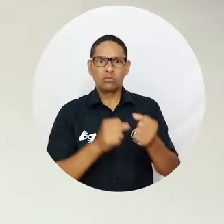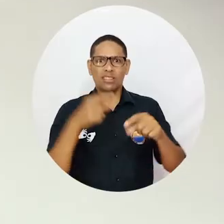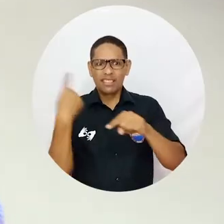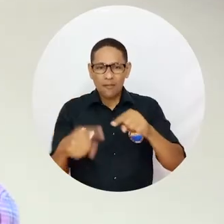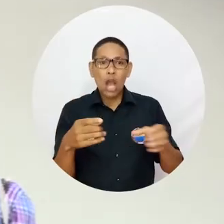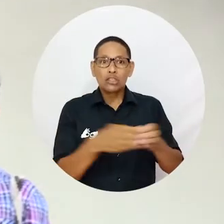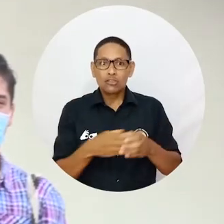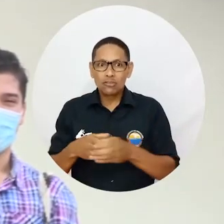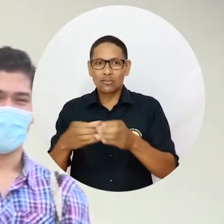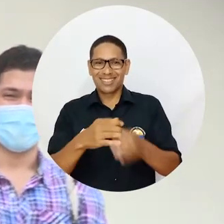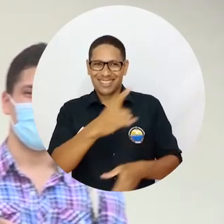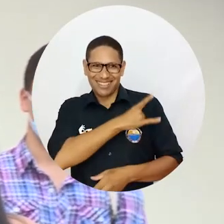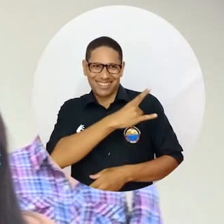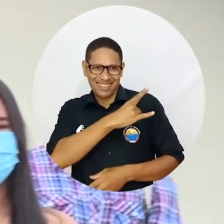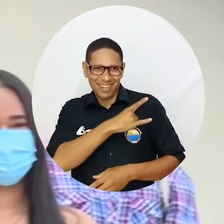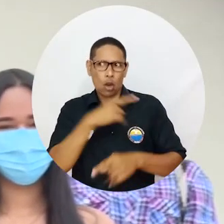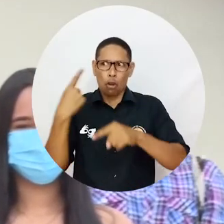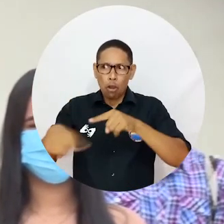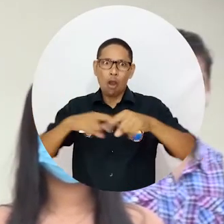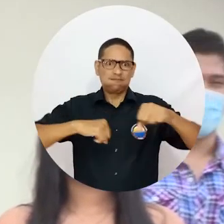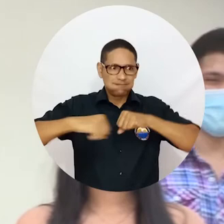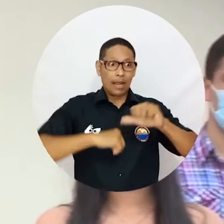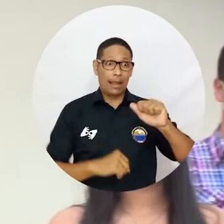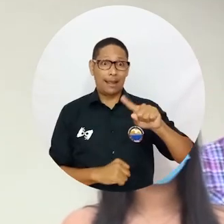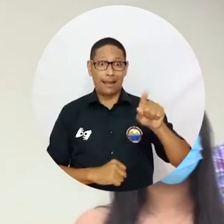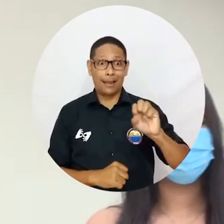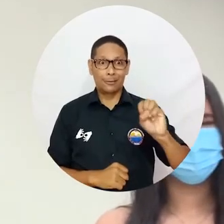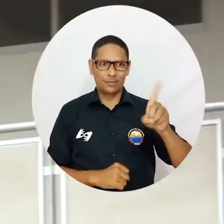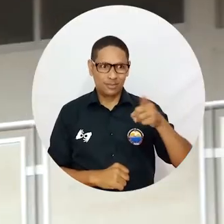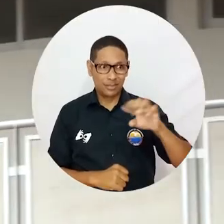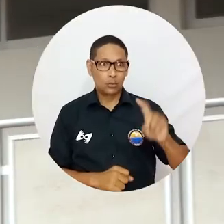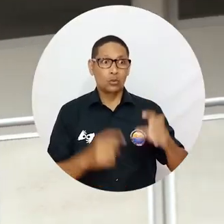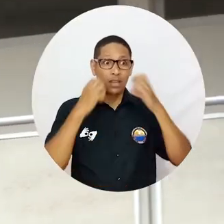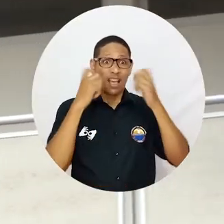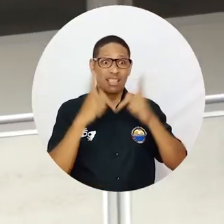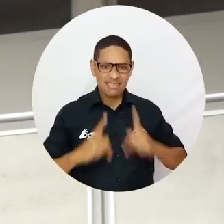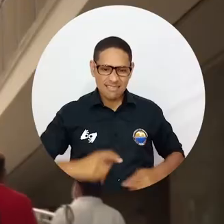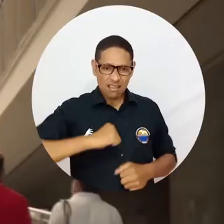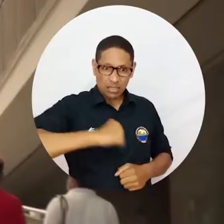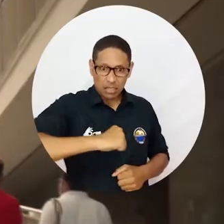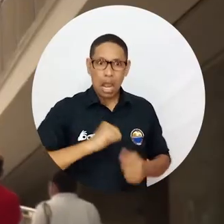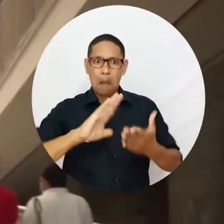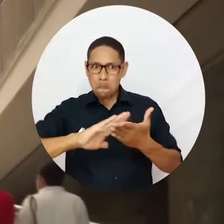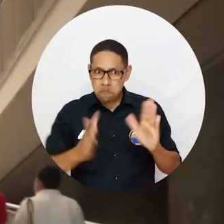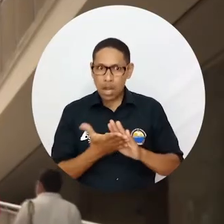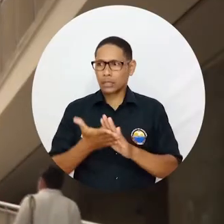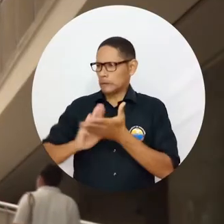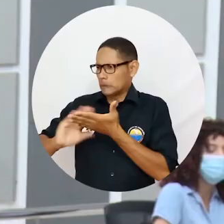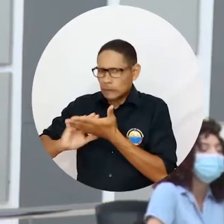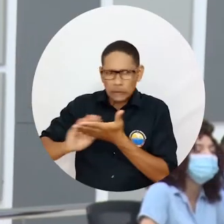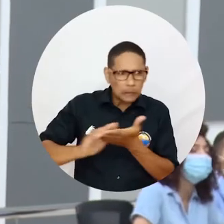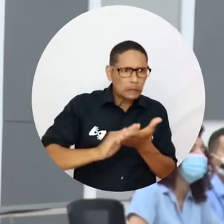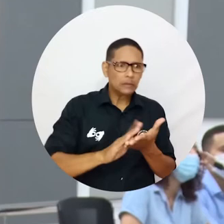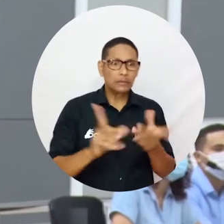asociaciones universitarias, entre otras dinámicas, ASOCEDUM busca la defensa de los derechos humanos, la vida, la paz y la reconciliación, así como